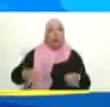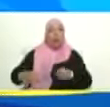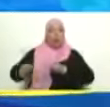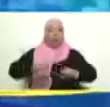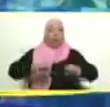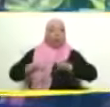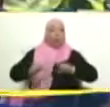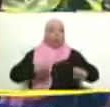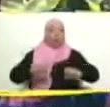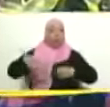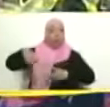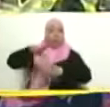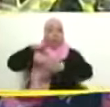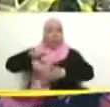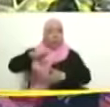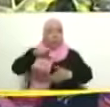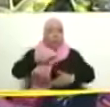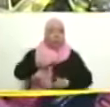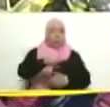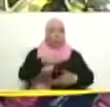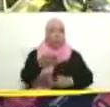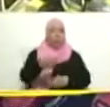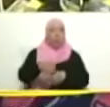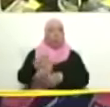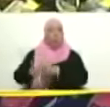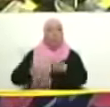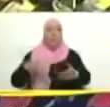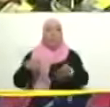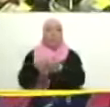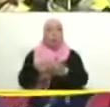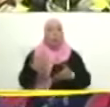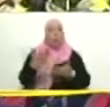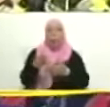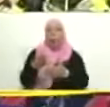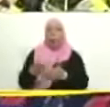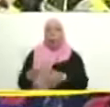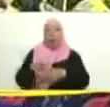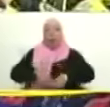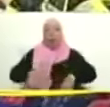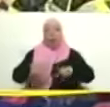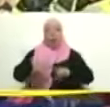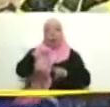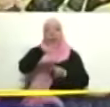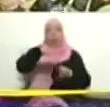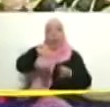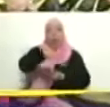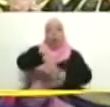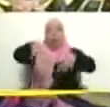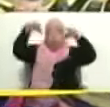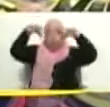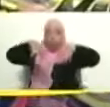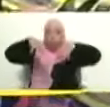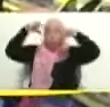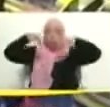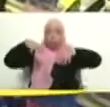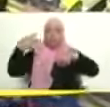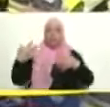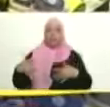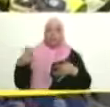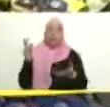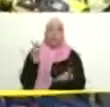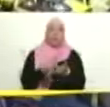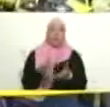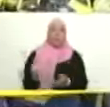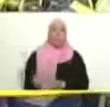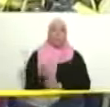ven a nuestros muchachos y muchachas de Protección Civil cuando hay problemas de graves lluvias, etcétera, etcétera, son los